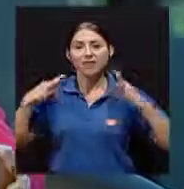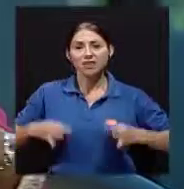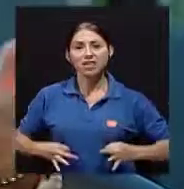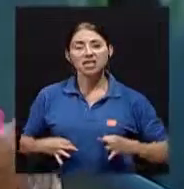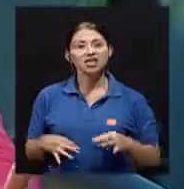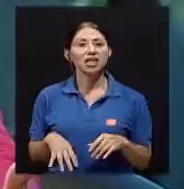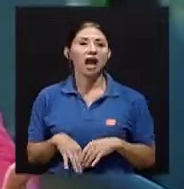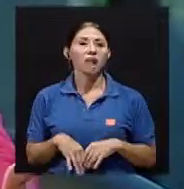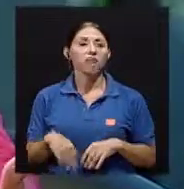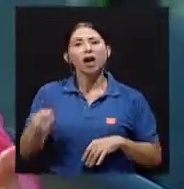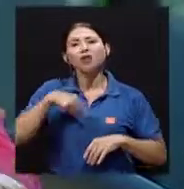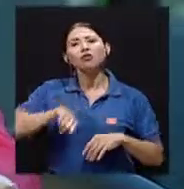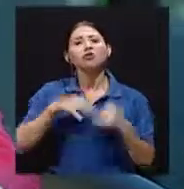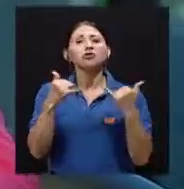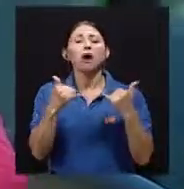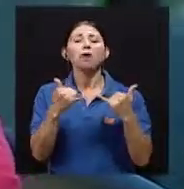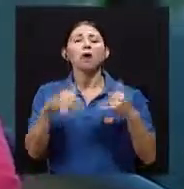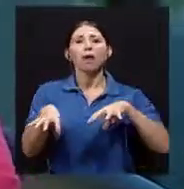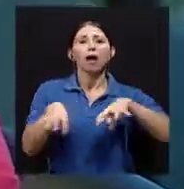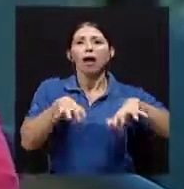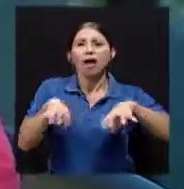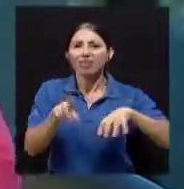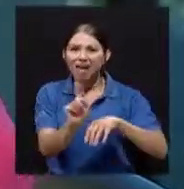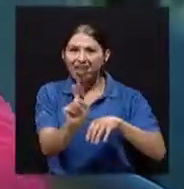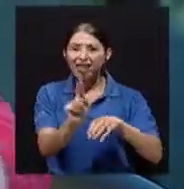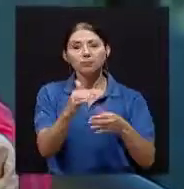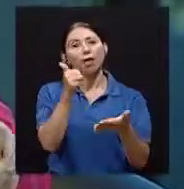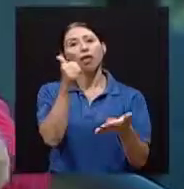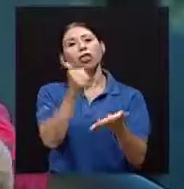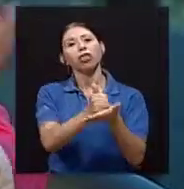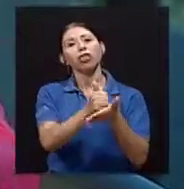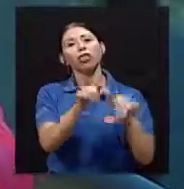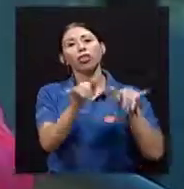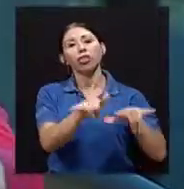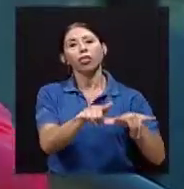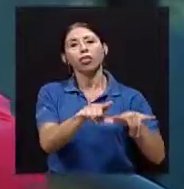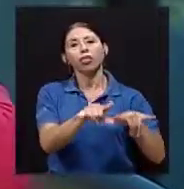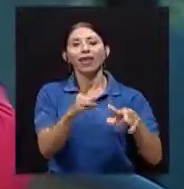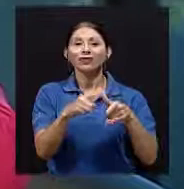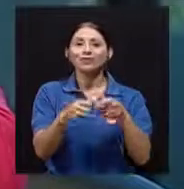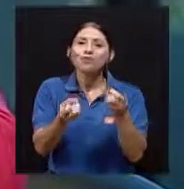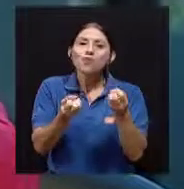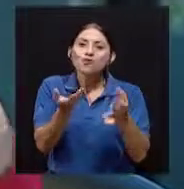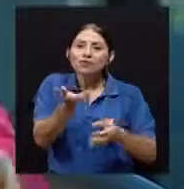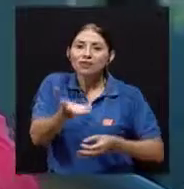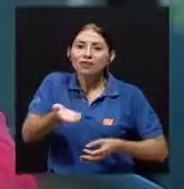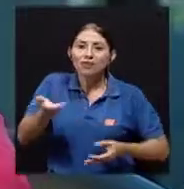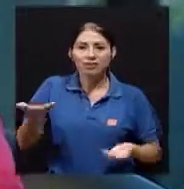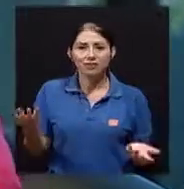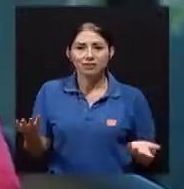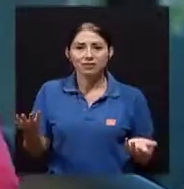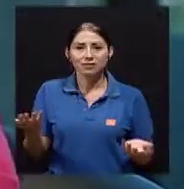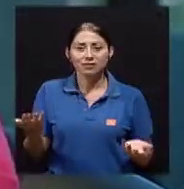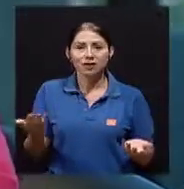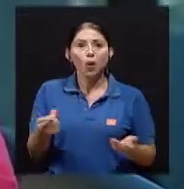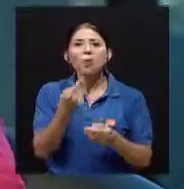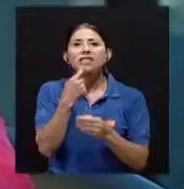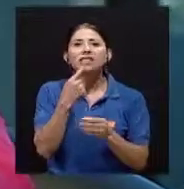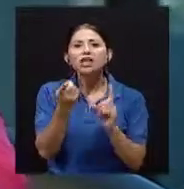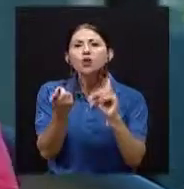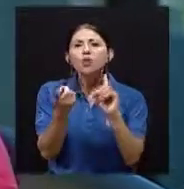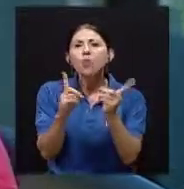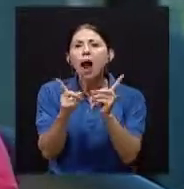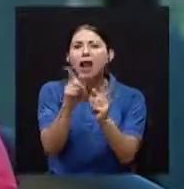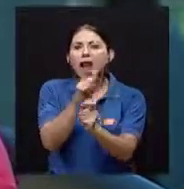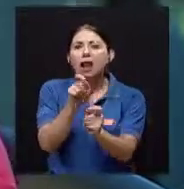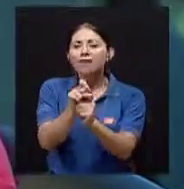nos hemos vuelto cada día más sedentarios, ¿verdad? Entonces son muchas cosas, el decir como que exactamente cuál, pues es casi que